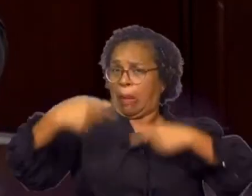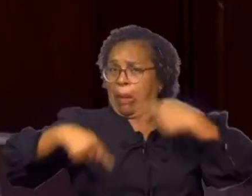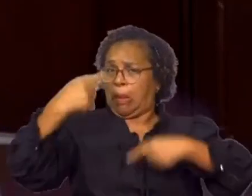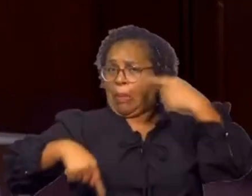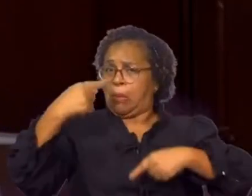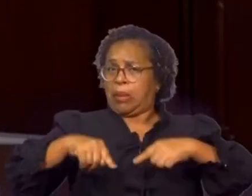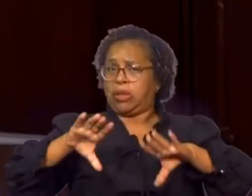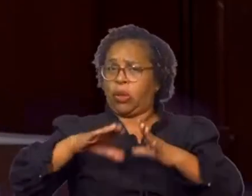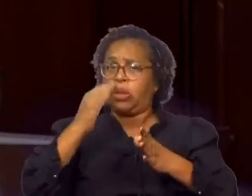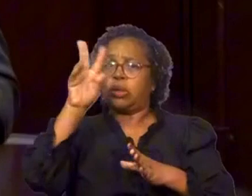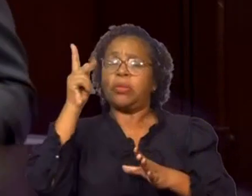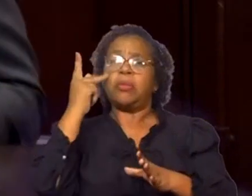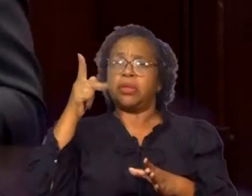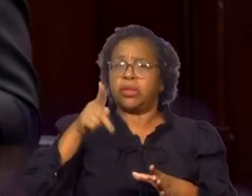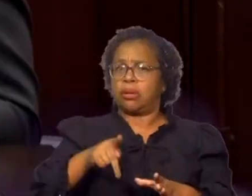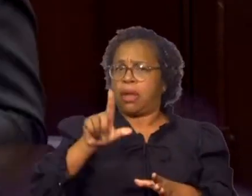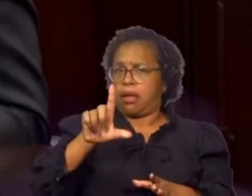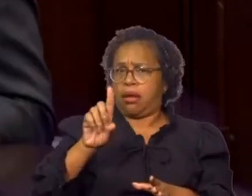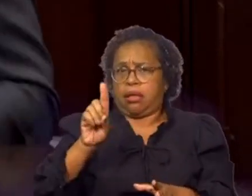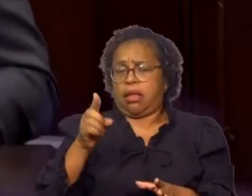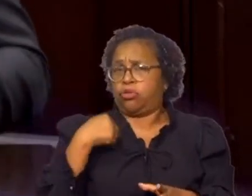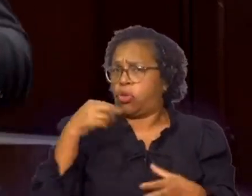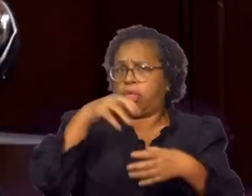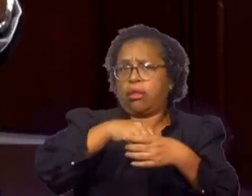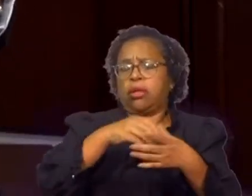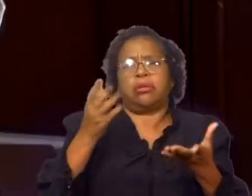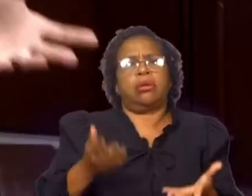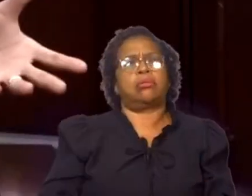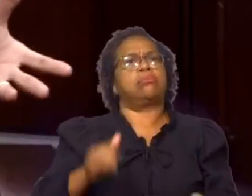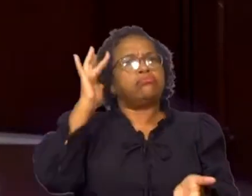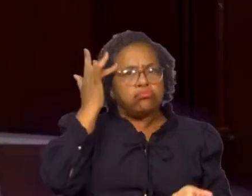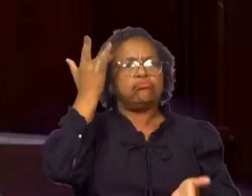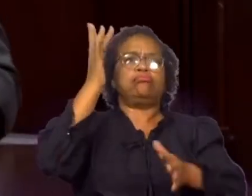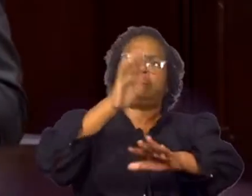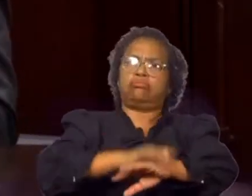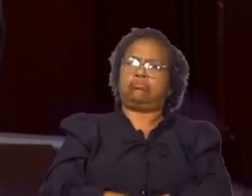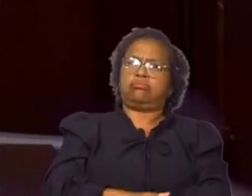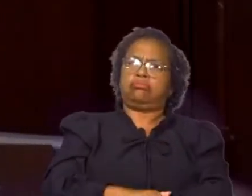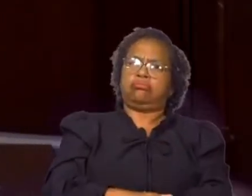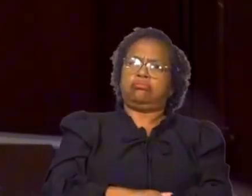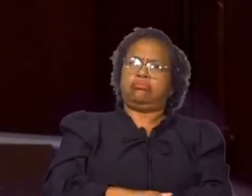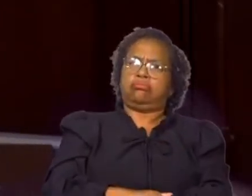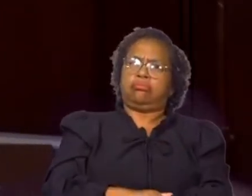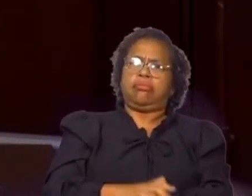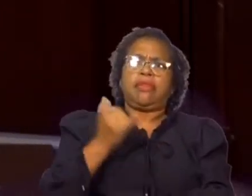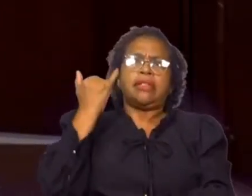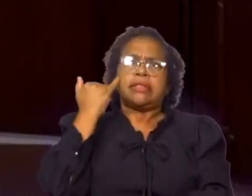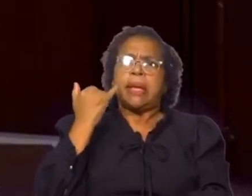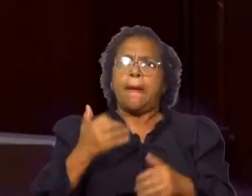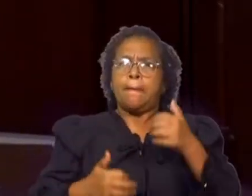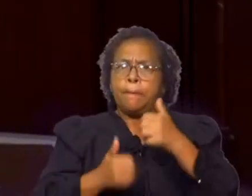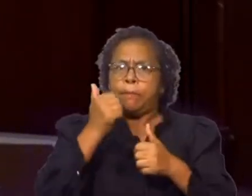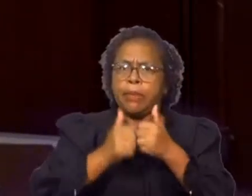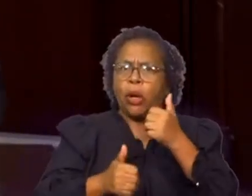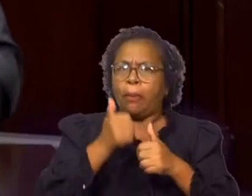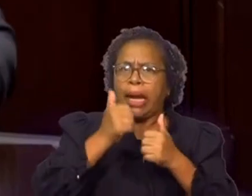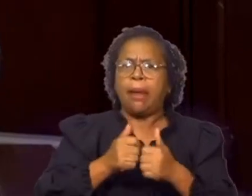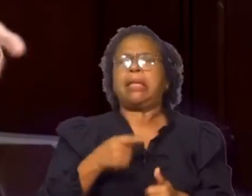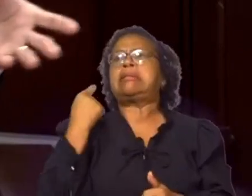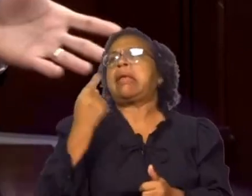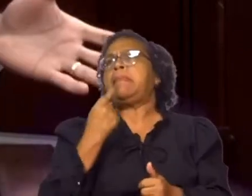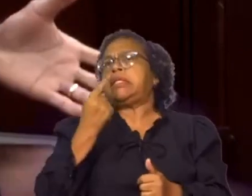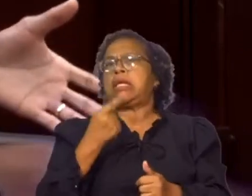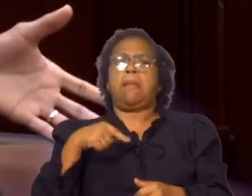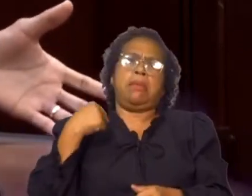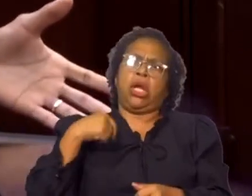Y entonces yo estoy cansado ya de escuchar que cada vez que hay un lío aquí, entonces se dice que no hicimos lo que ustedes hicieron. Yo